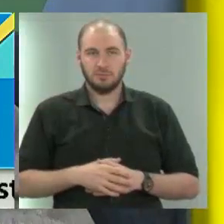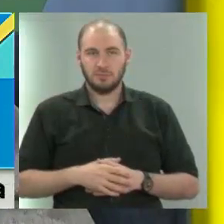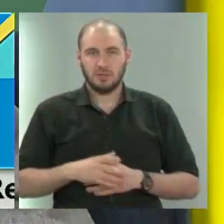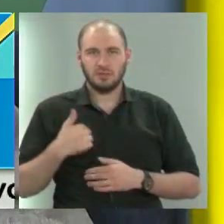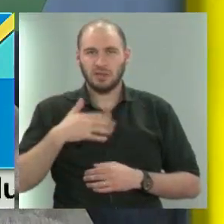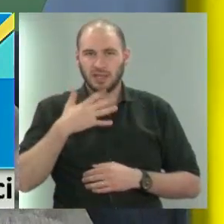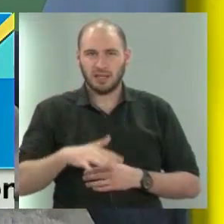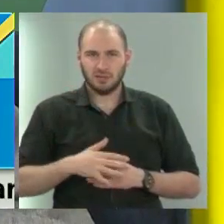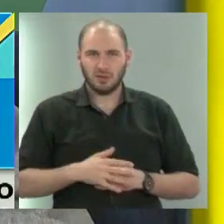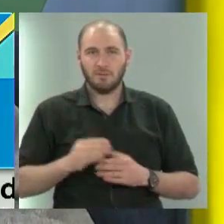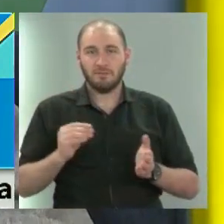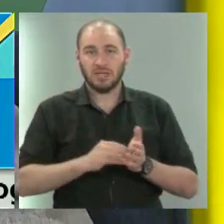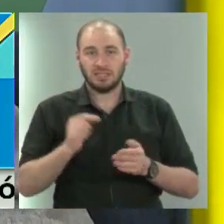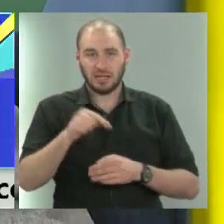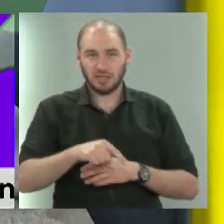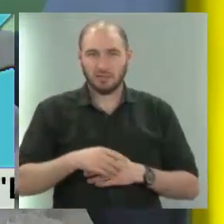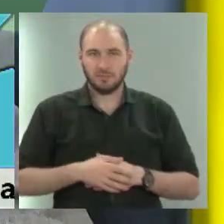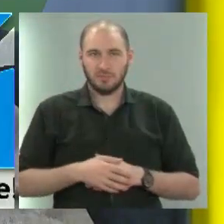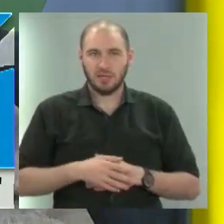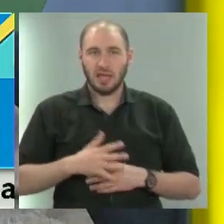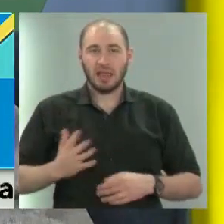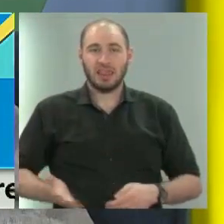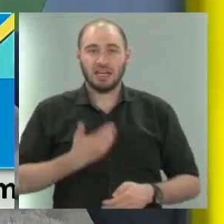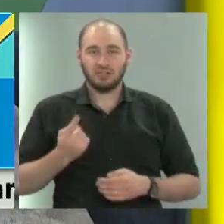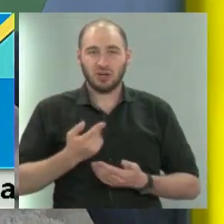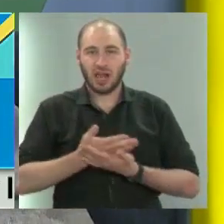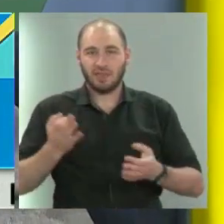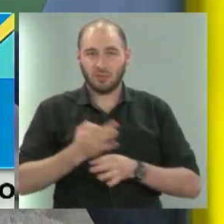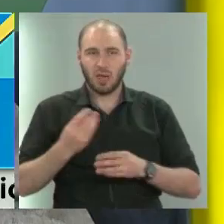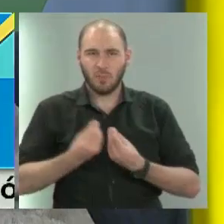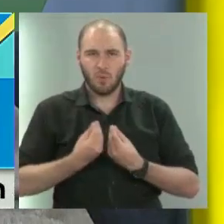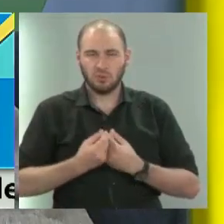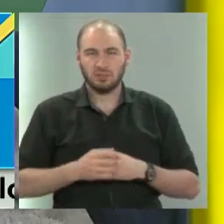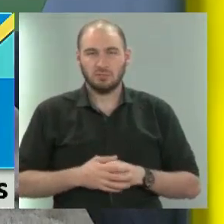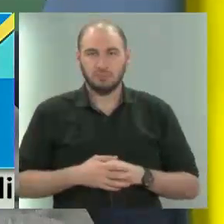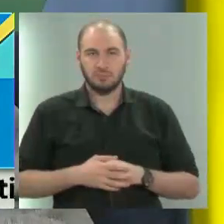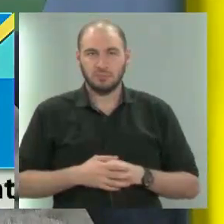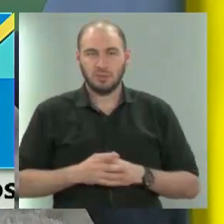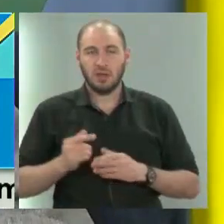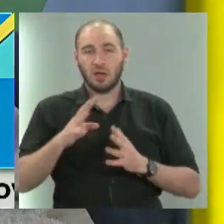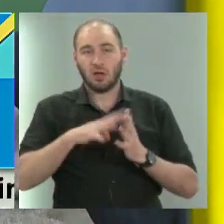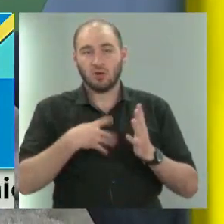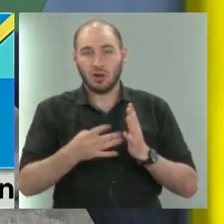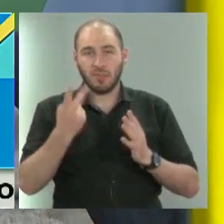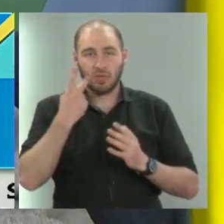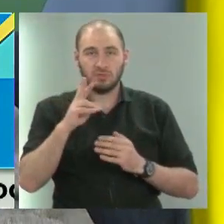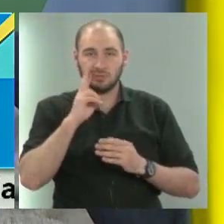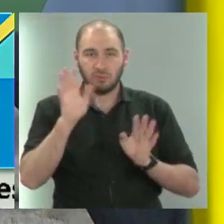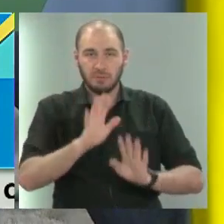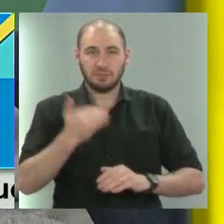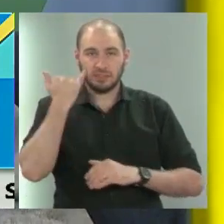tengo entendido que en esa fecha ya muchas direcciones de la Dirección General de Escuelas ya tenían el cronograma 2019